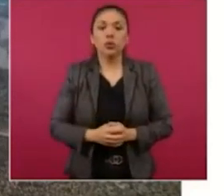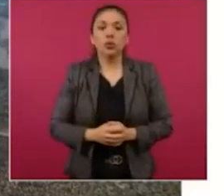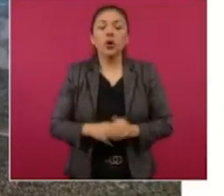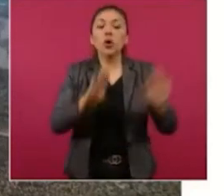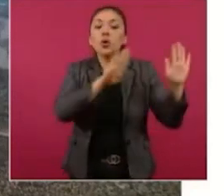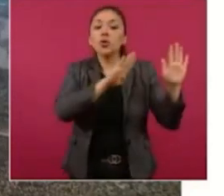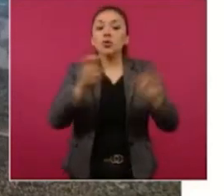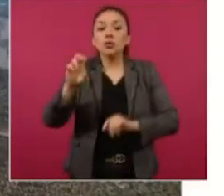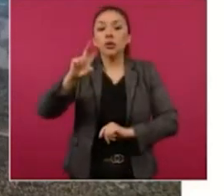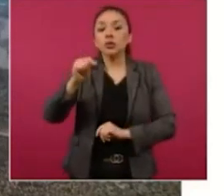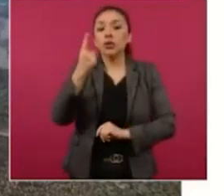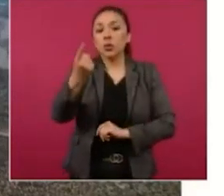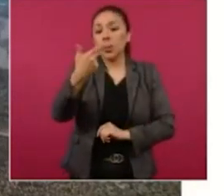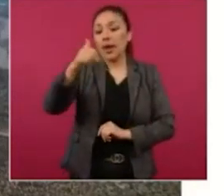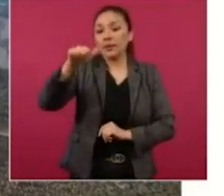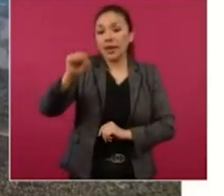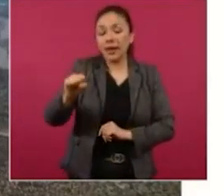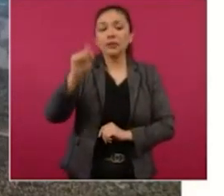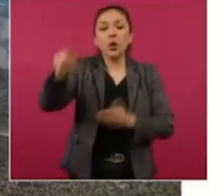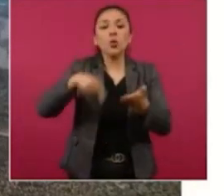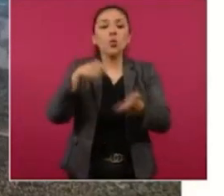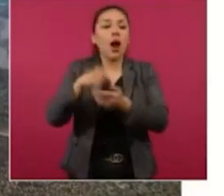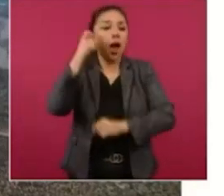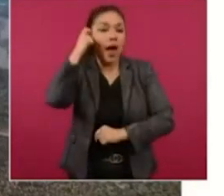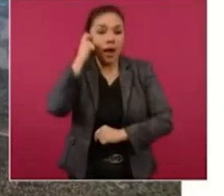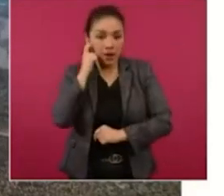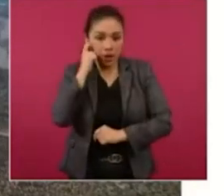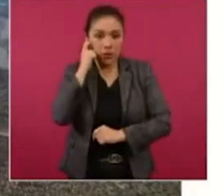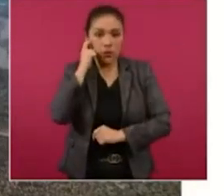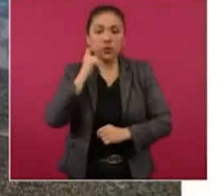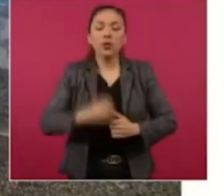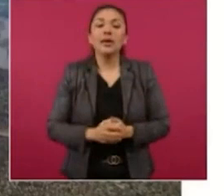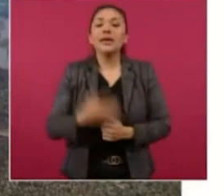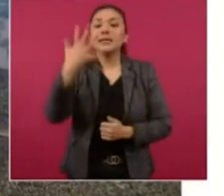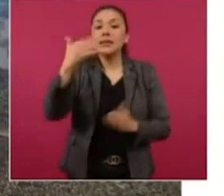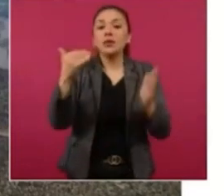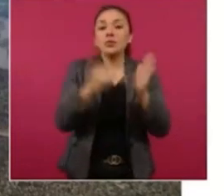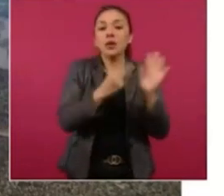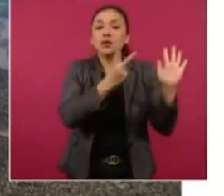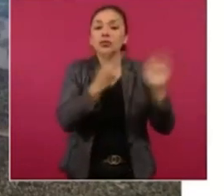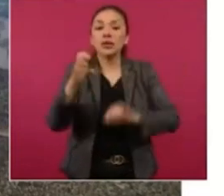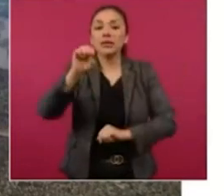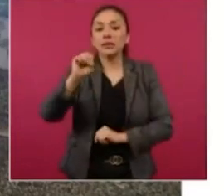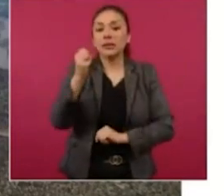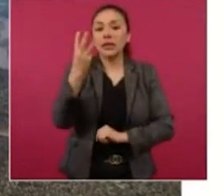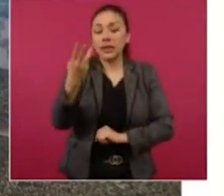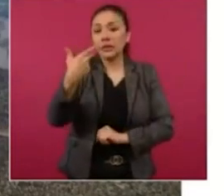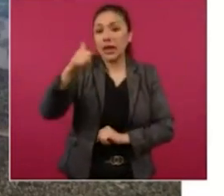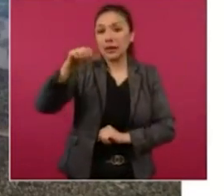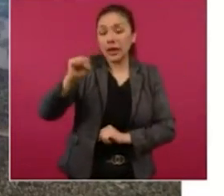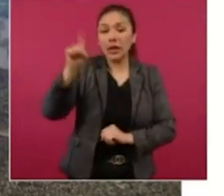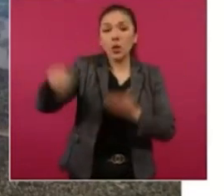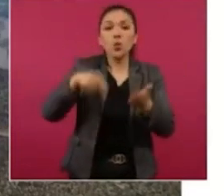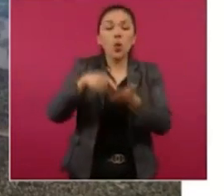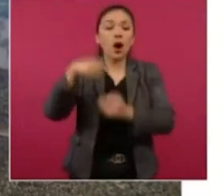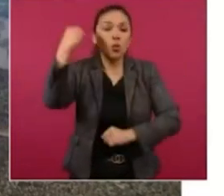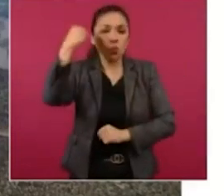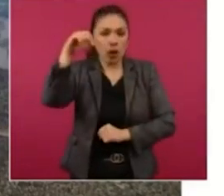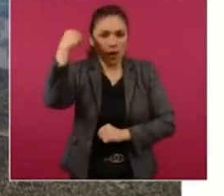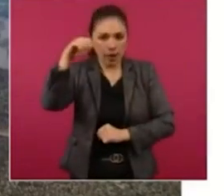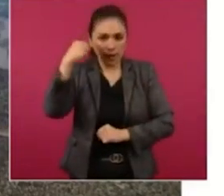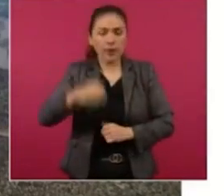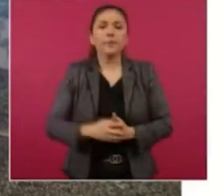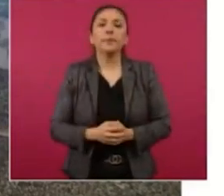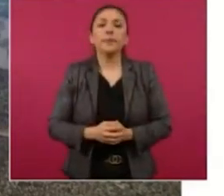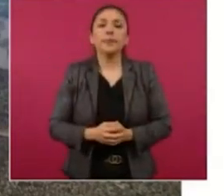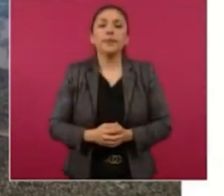decisión se van a llegar a 190 áreas naturales protegidas en el país y se está evaluando si en alguna de las nuevas zonas se